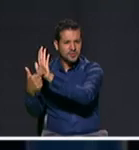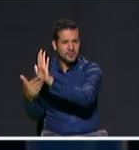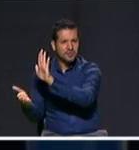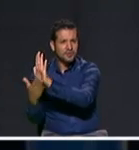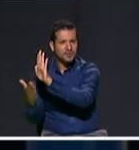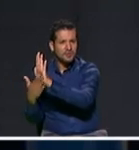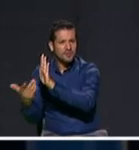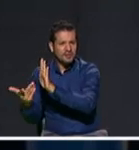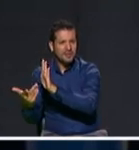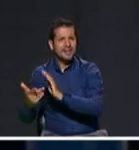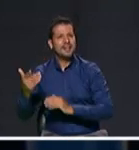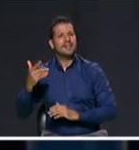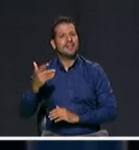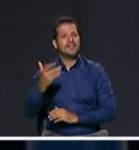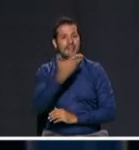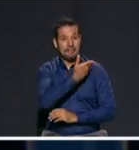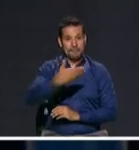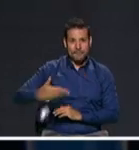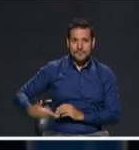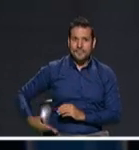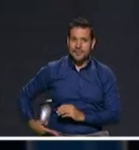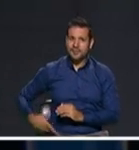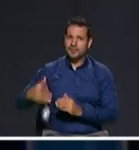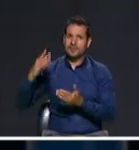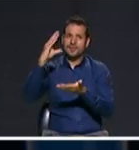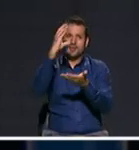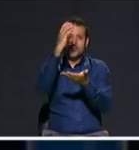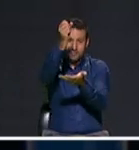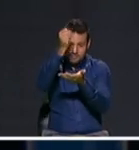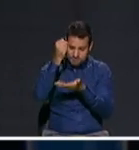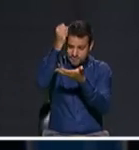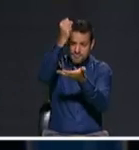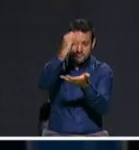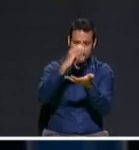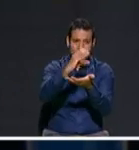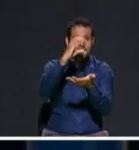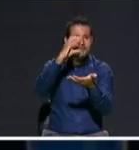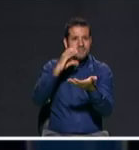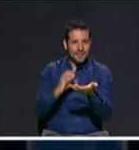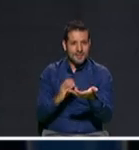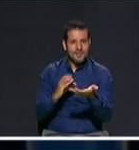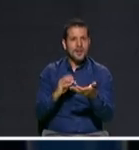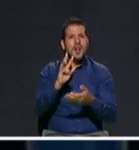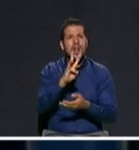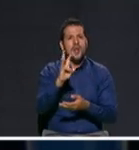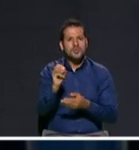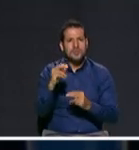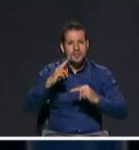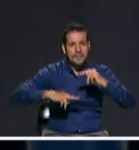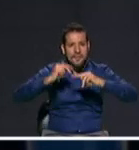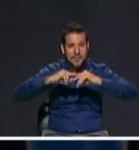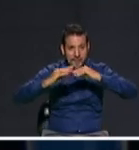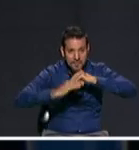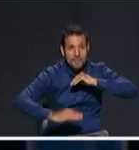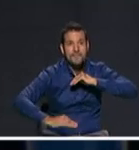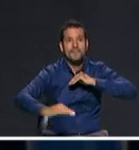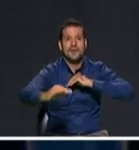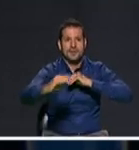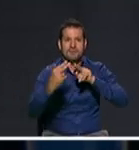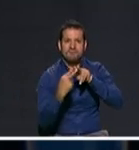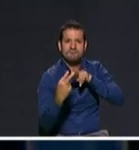la presidencia va a repartir una parte del porcentaje de ese fondo para el tenido el 80 y otra parte para el tren cercanías